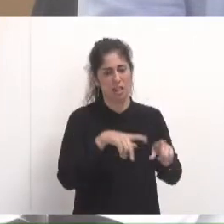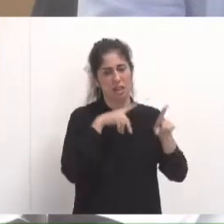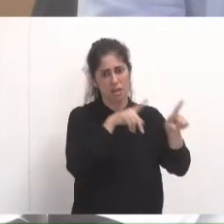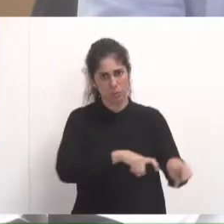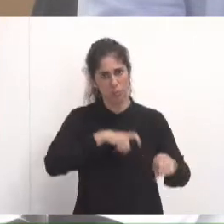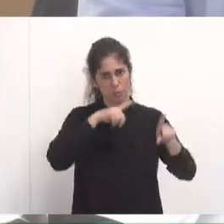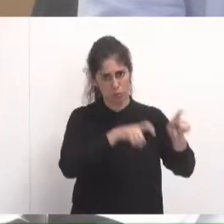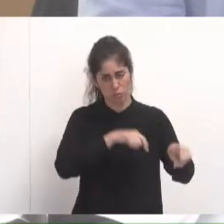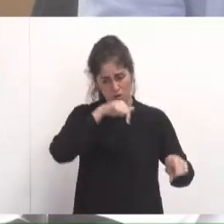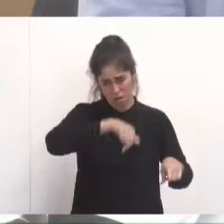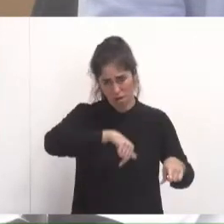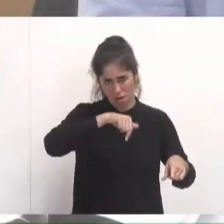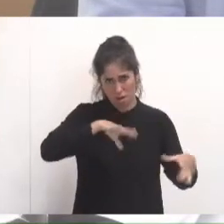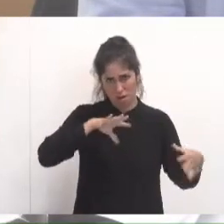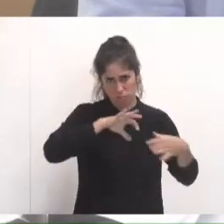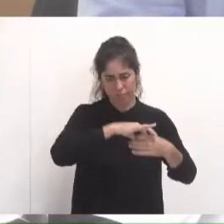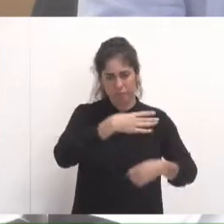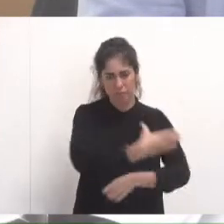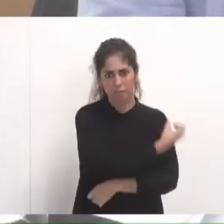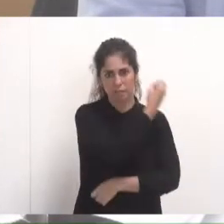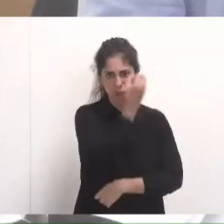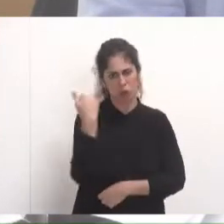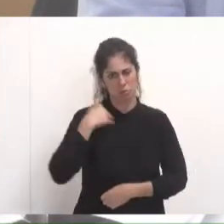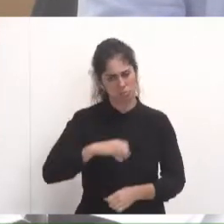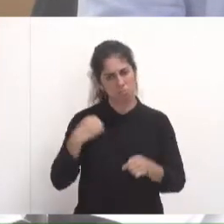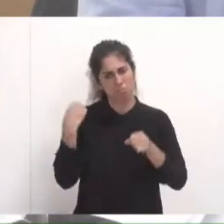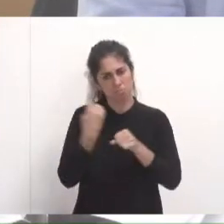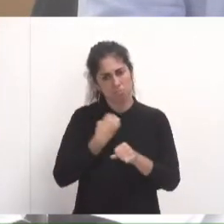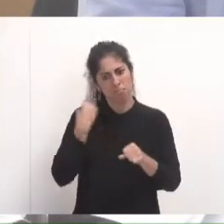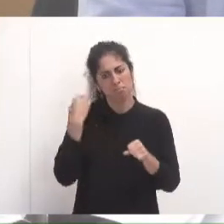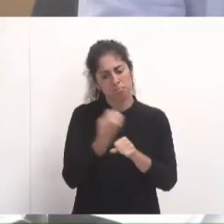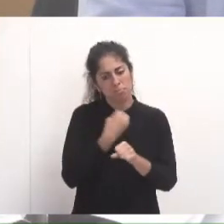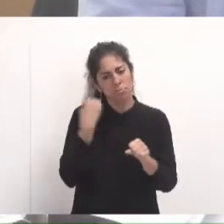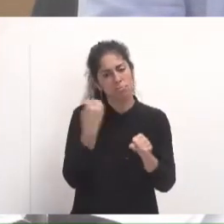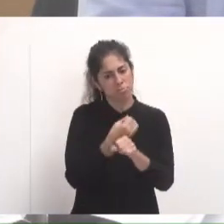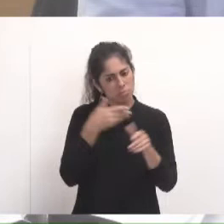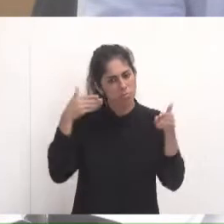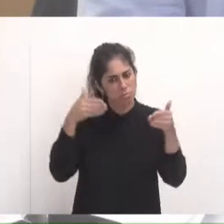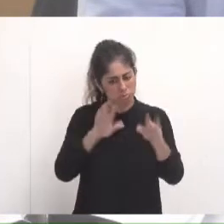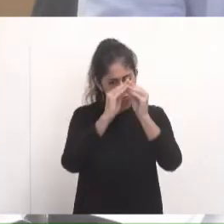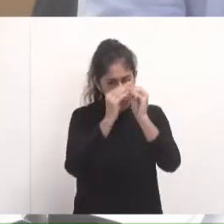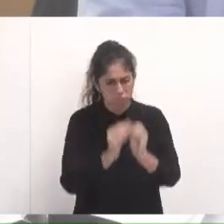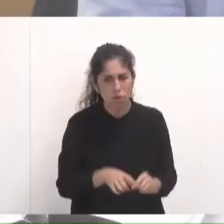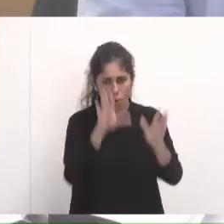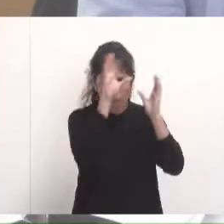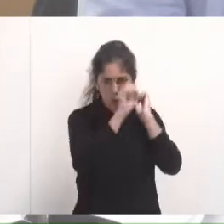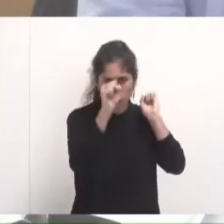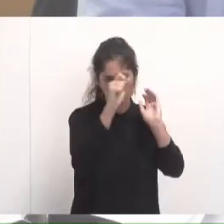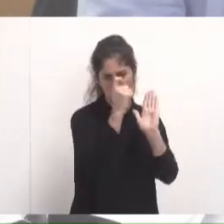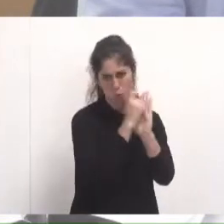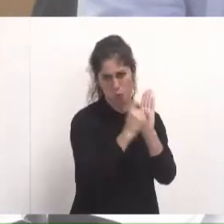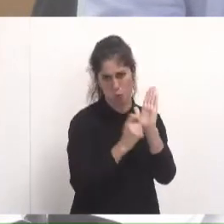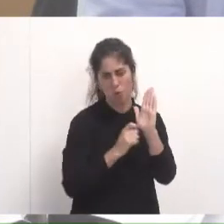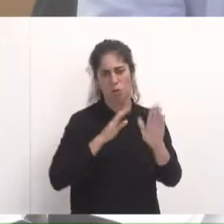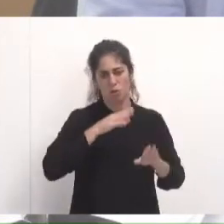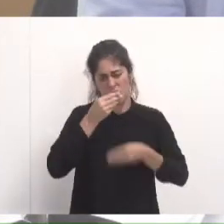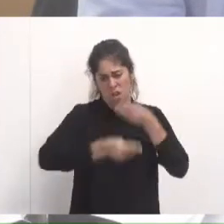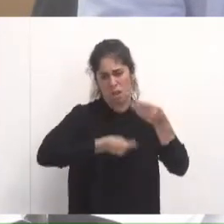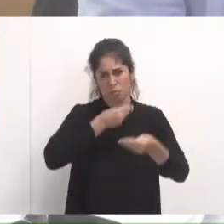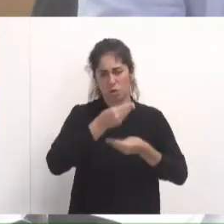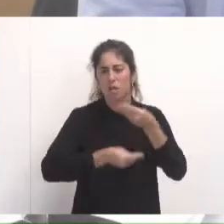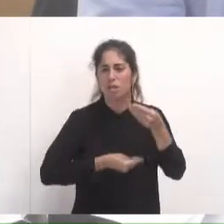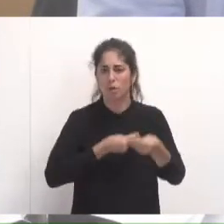Tenerife, se está trabajando prácticamente ese protocolo, ese procedimiento de actuación ya se ha